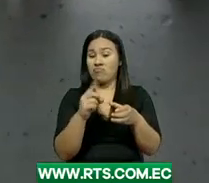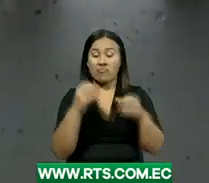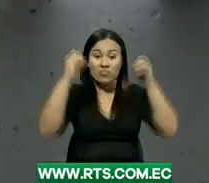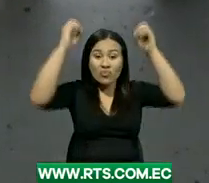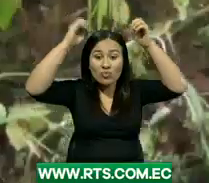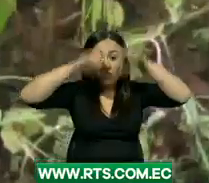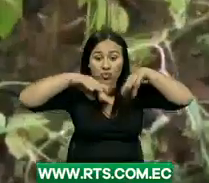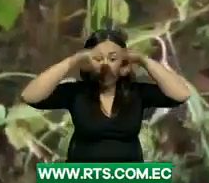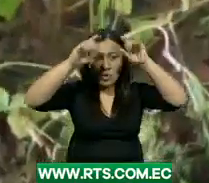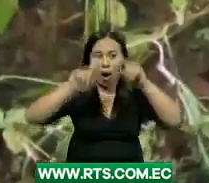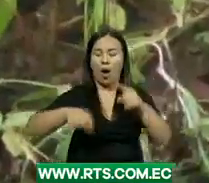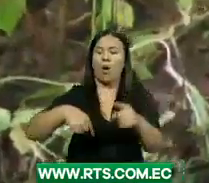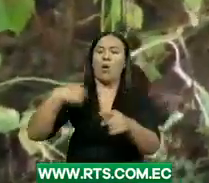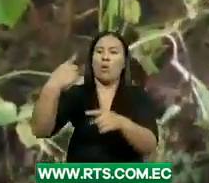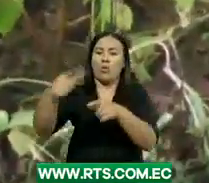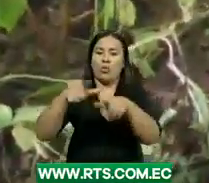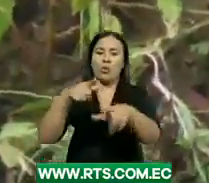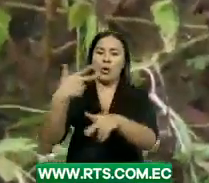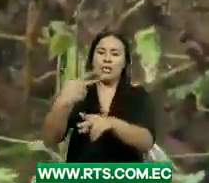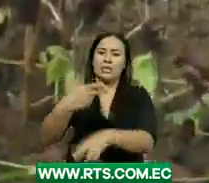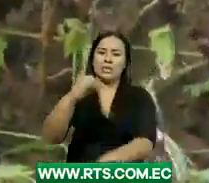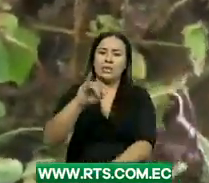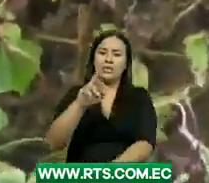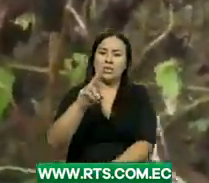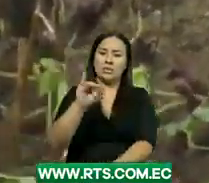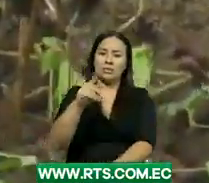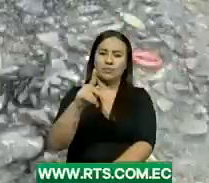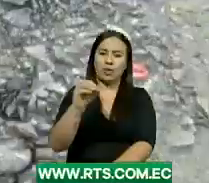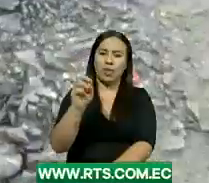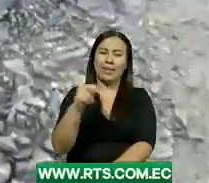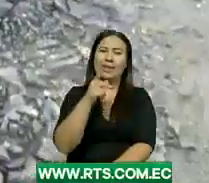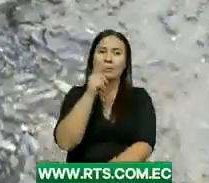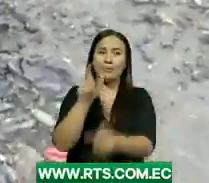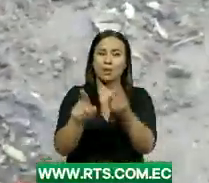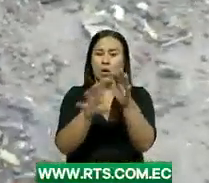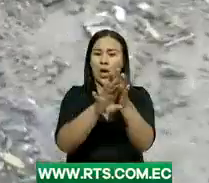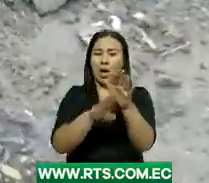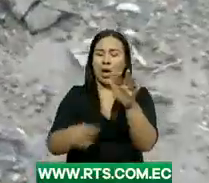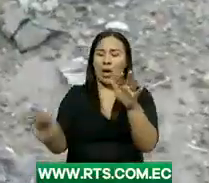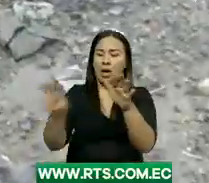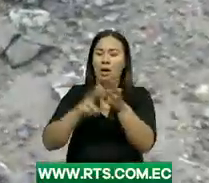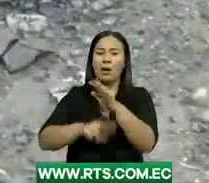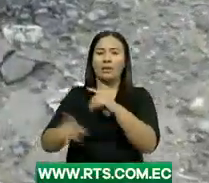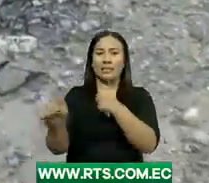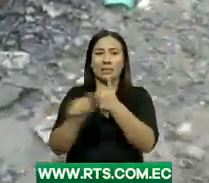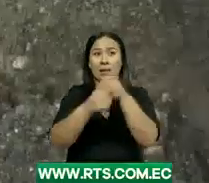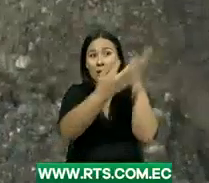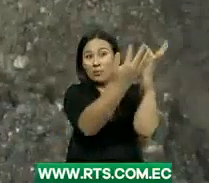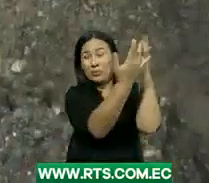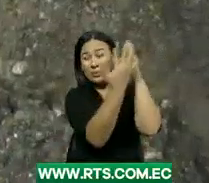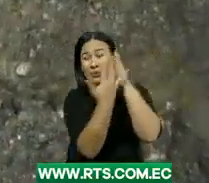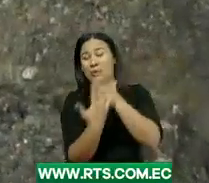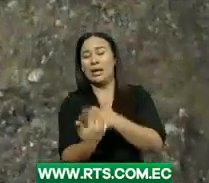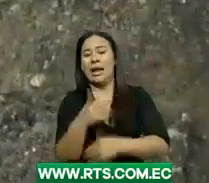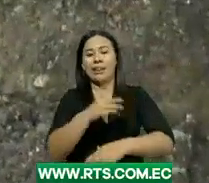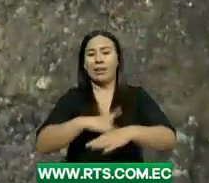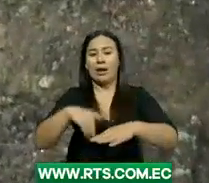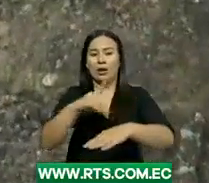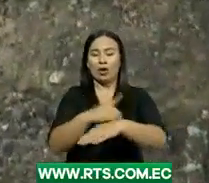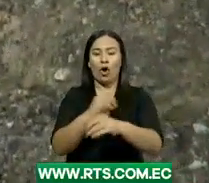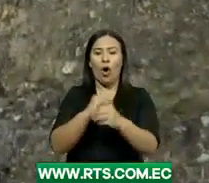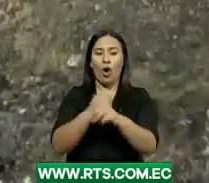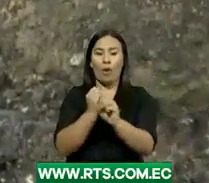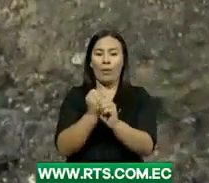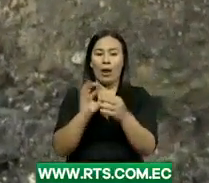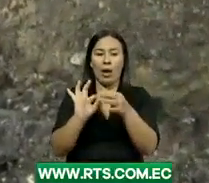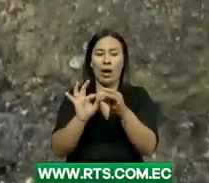temporal. En La Chirponia, cerca de 22 personas fueron evacuadas por deslizamientos en una ladera. Se informó que el director de Obras